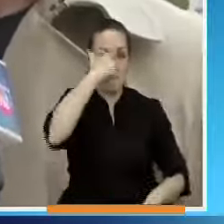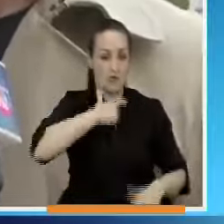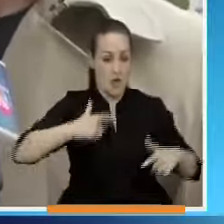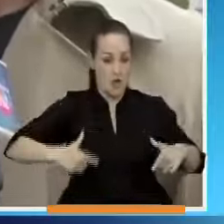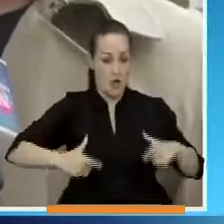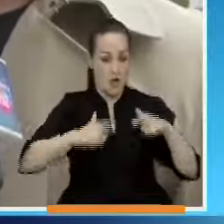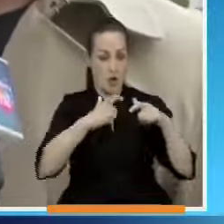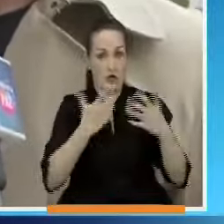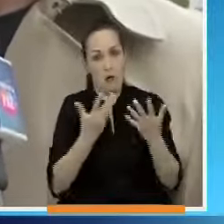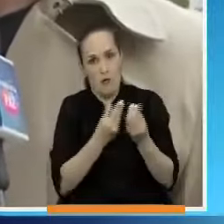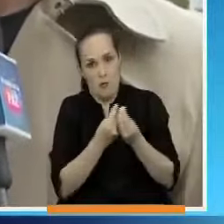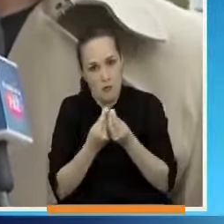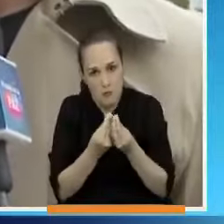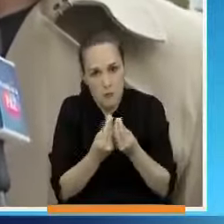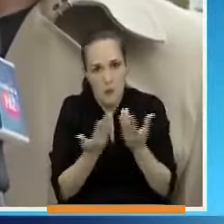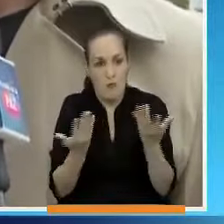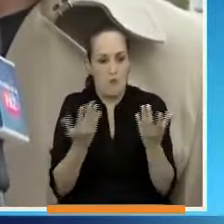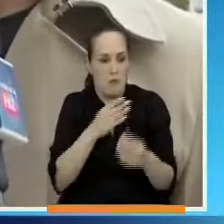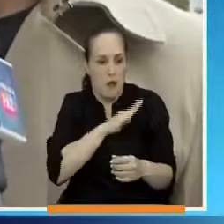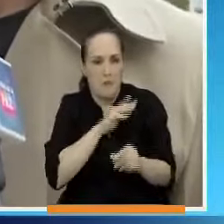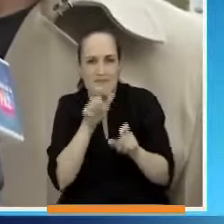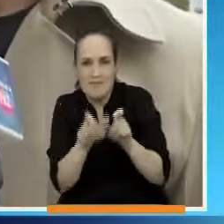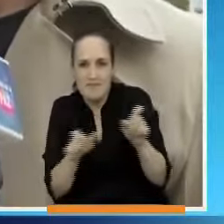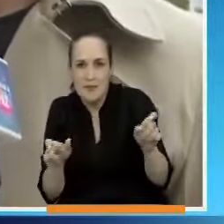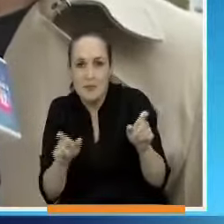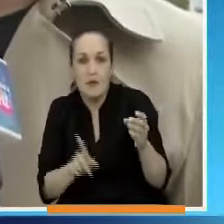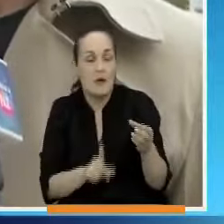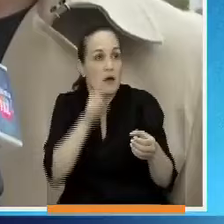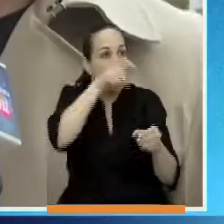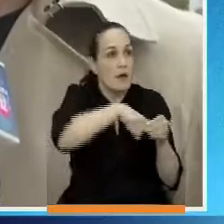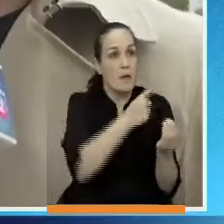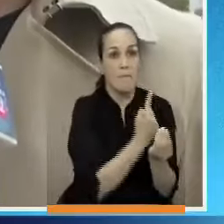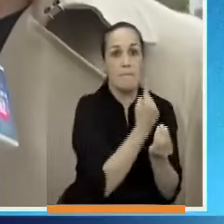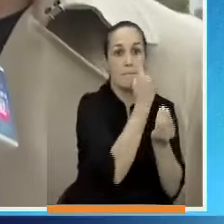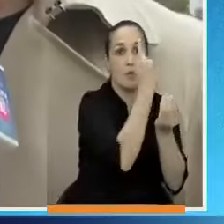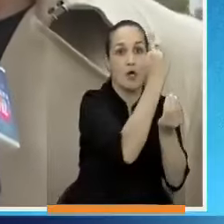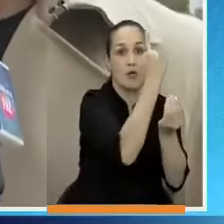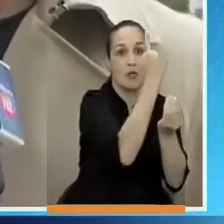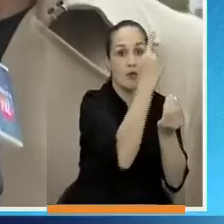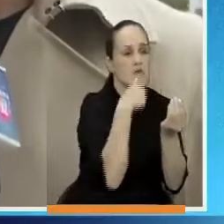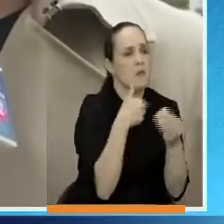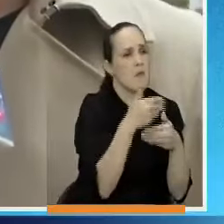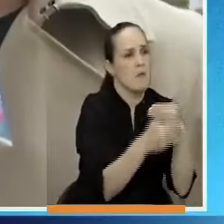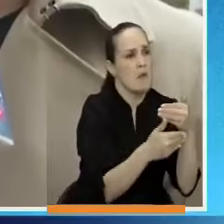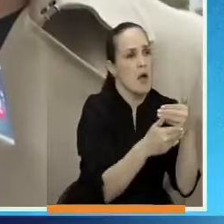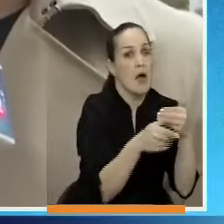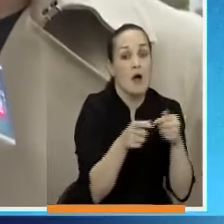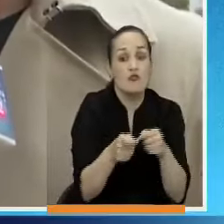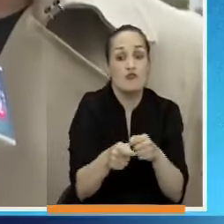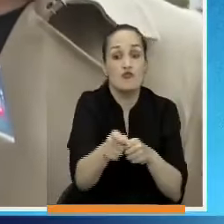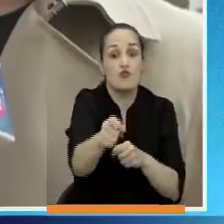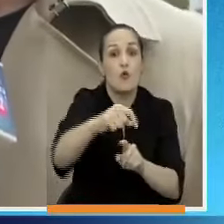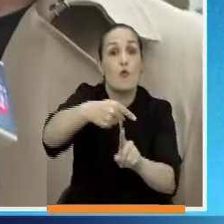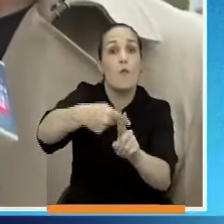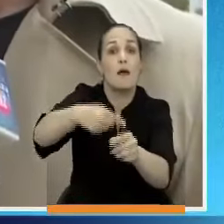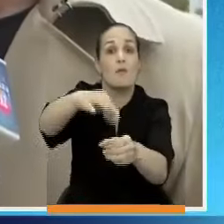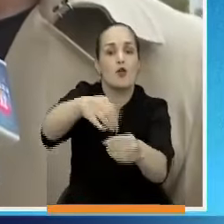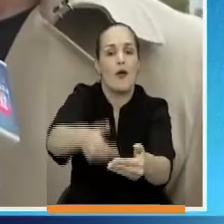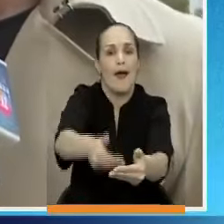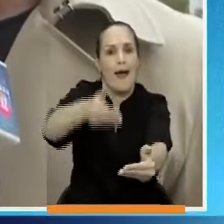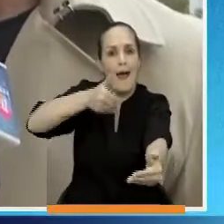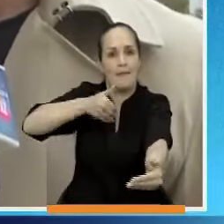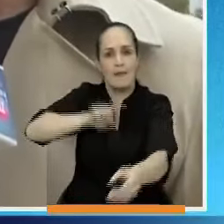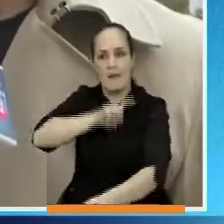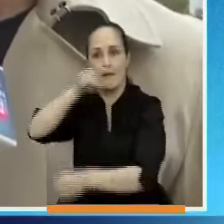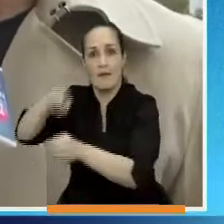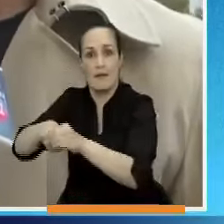congresistas, concejales puedan trasladarse de partido un mes antes de las elecciones. Actualmente la regulación en esa materia establece que debe